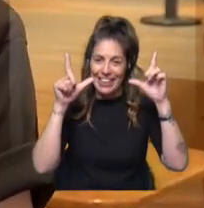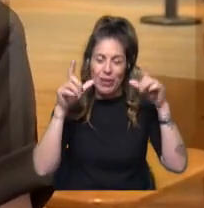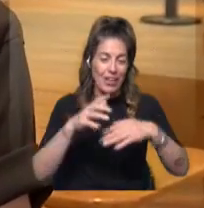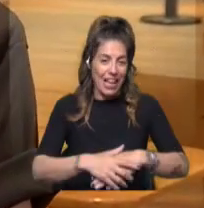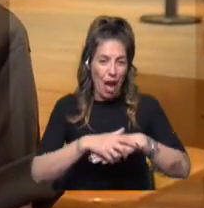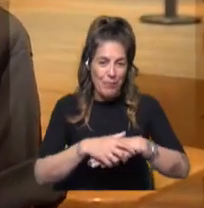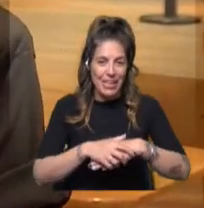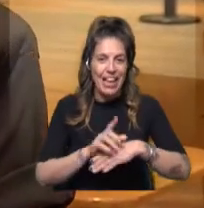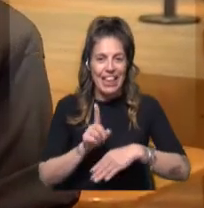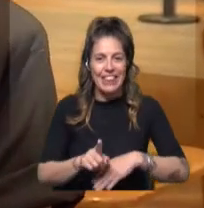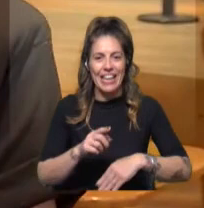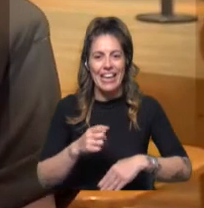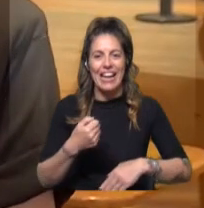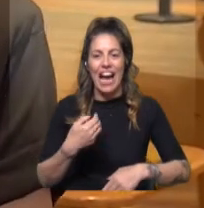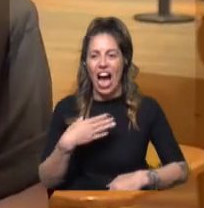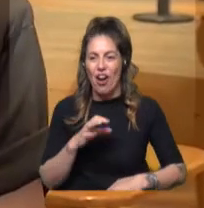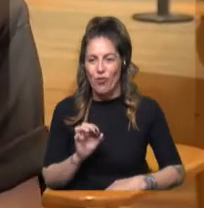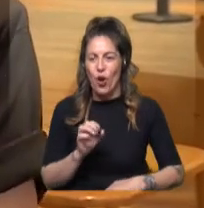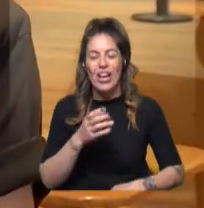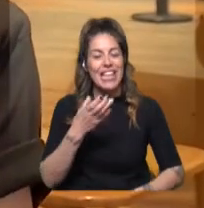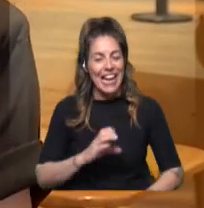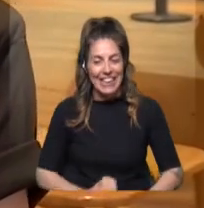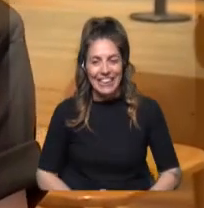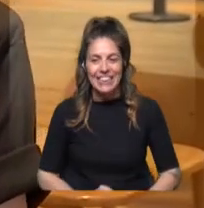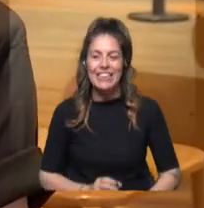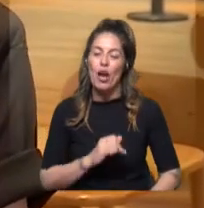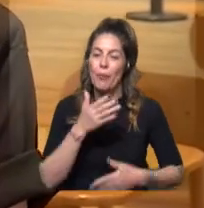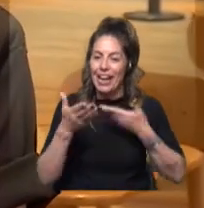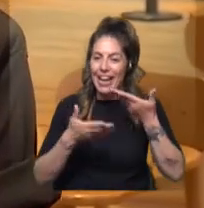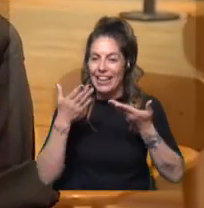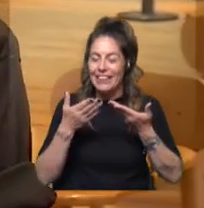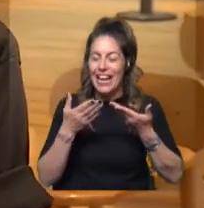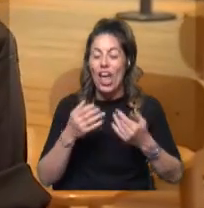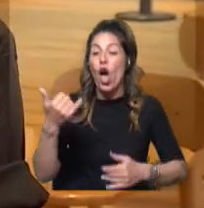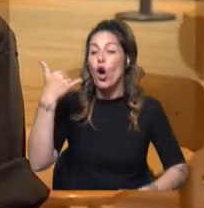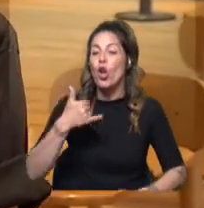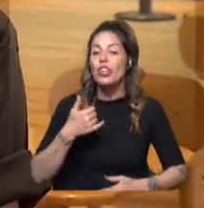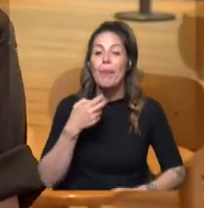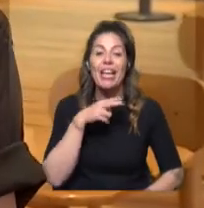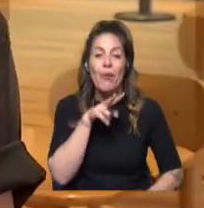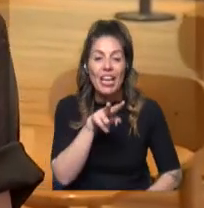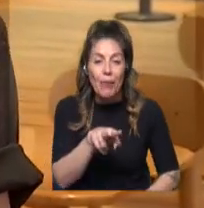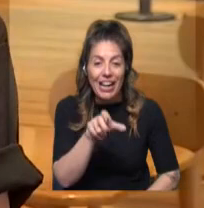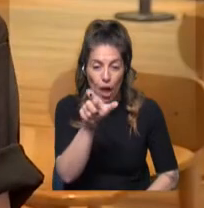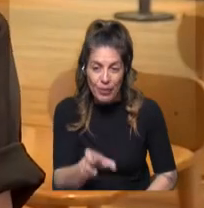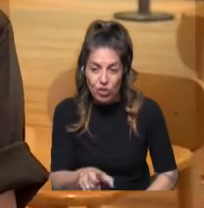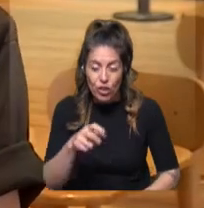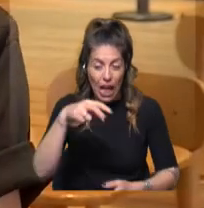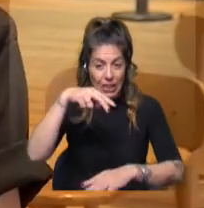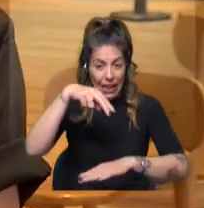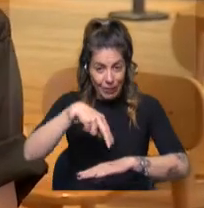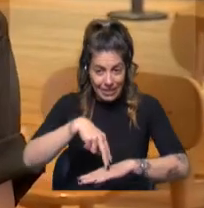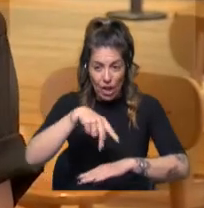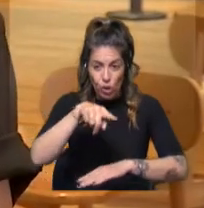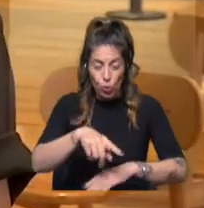de Gabo, que tenía también esa característica para cantar. Contame un poco qué va a ver la gente hoy arriba del escenario. Estás tú con tu guitarra, ella